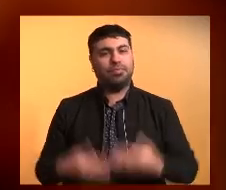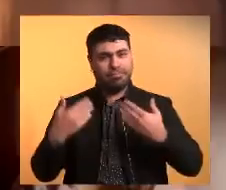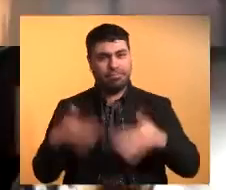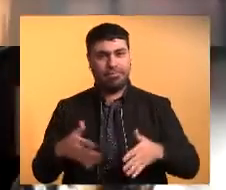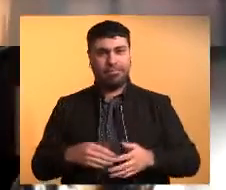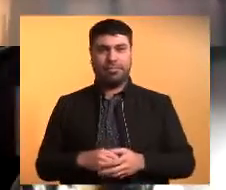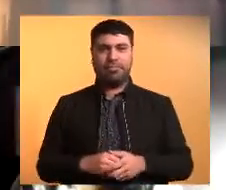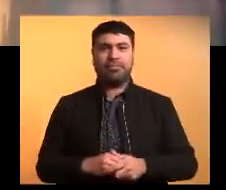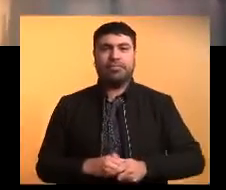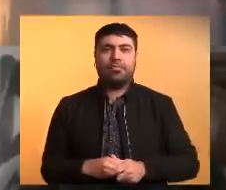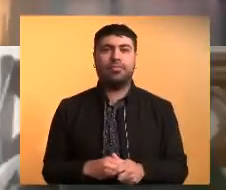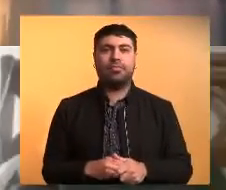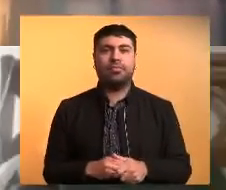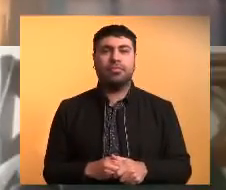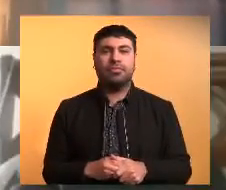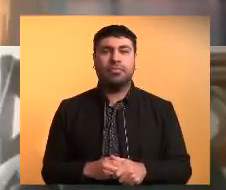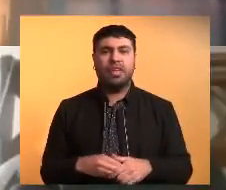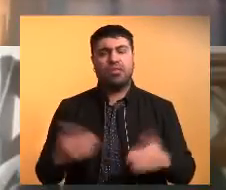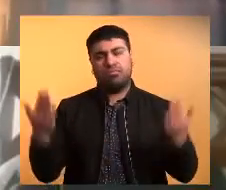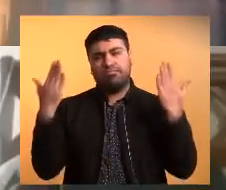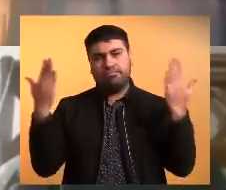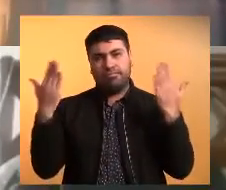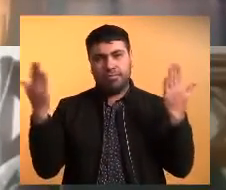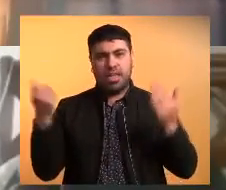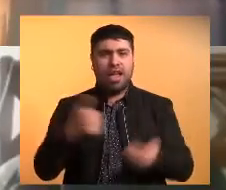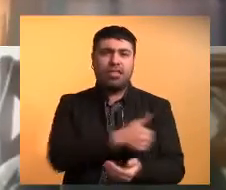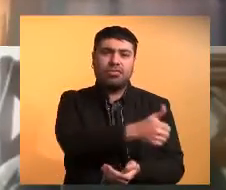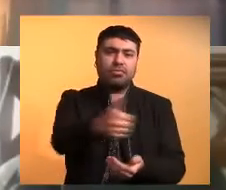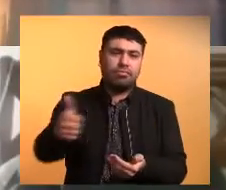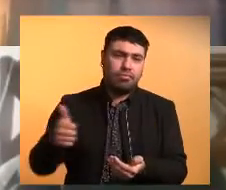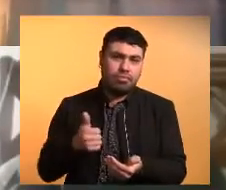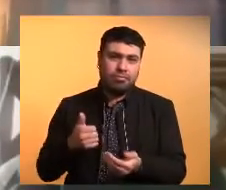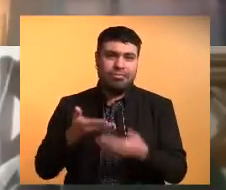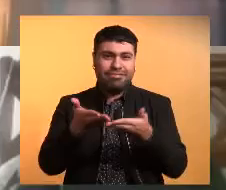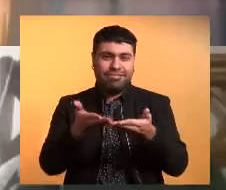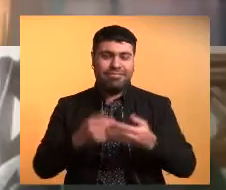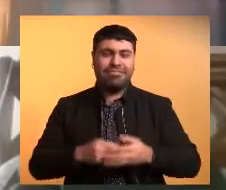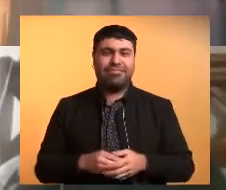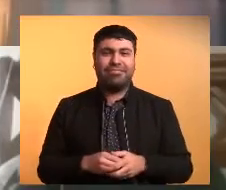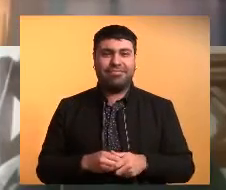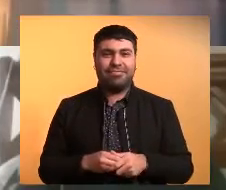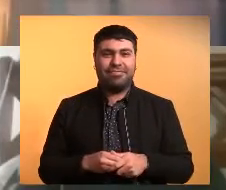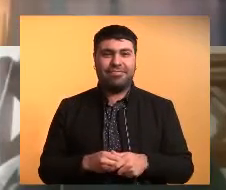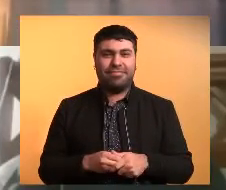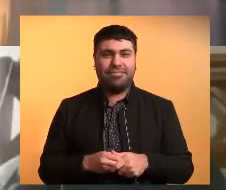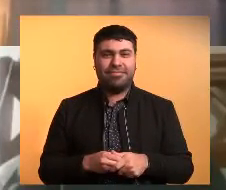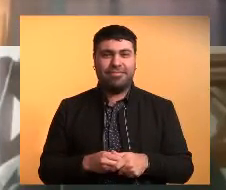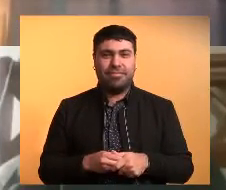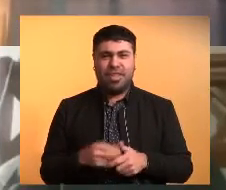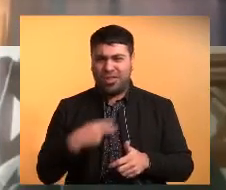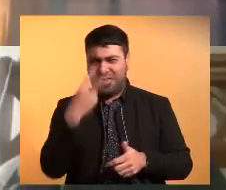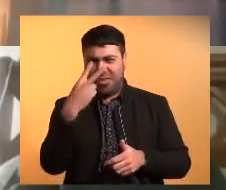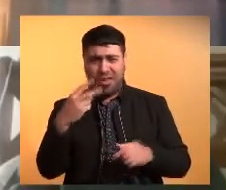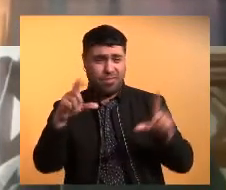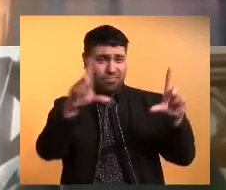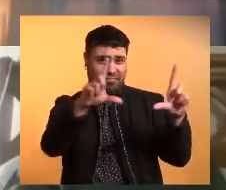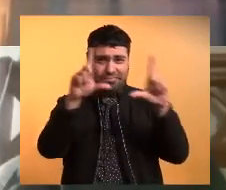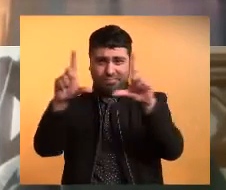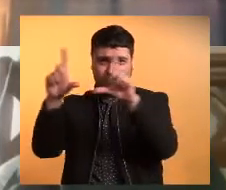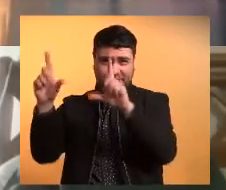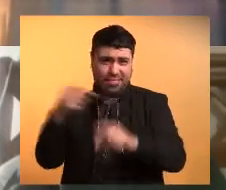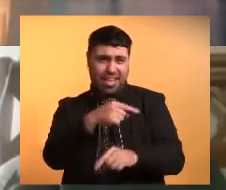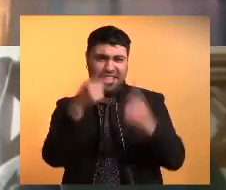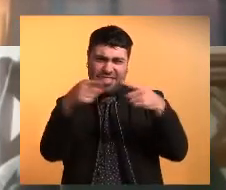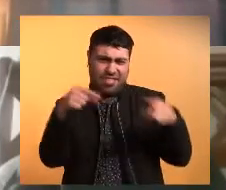Ya, bueno, un saludo a todas y todos que están ahí, y veo muchos recuadros y nombres en mi